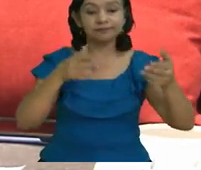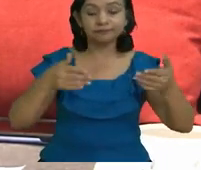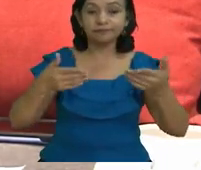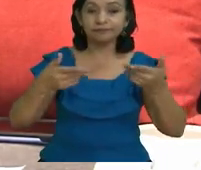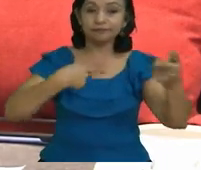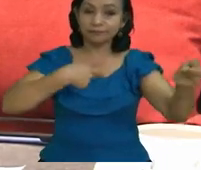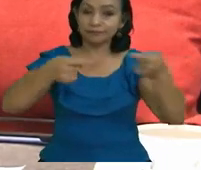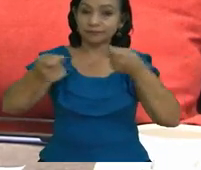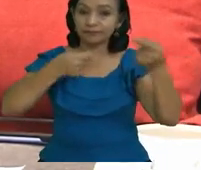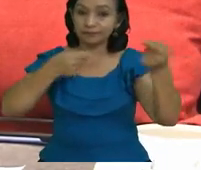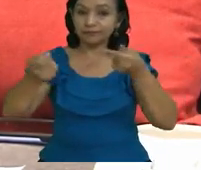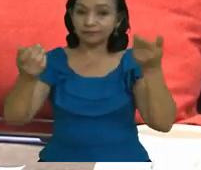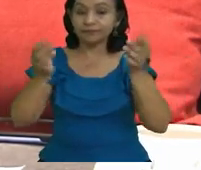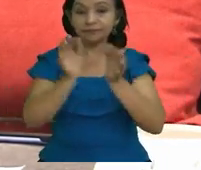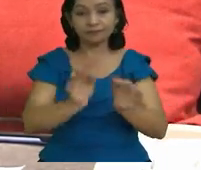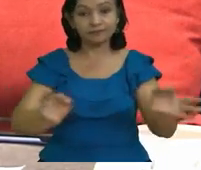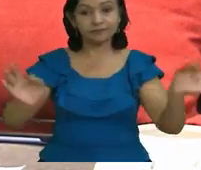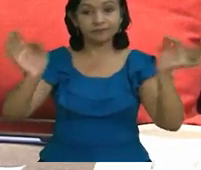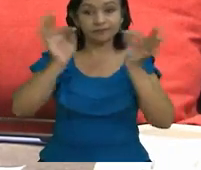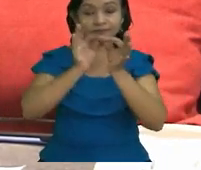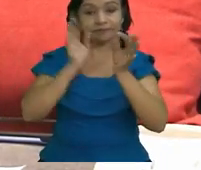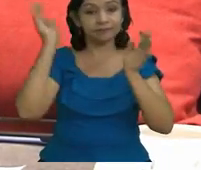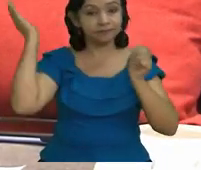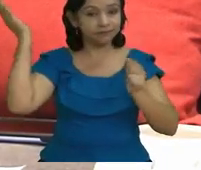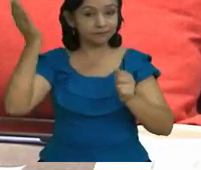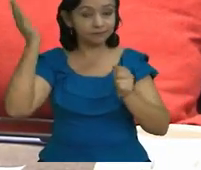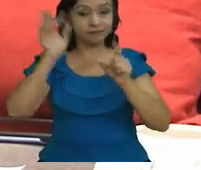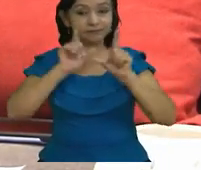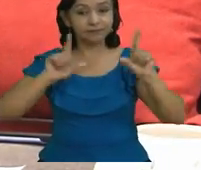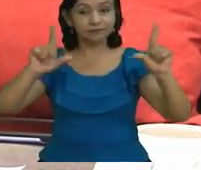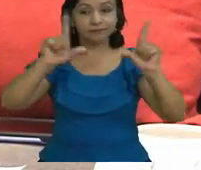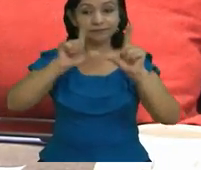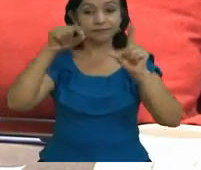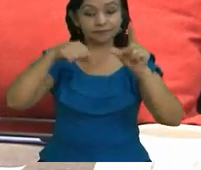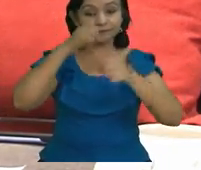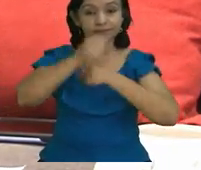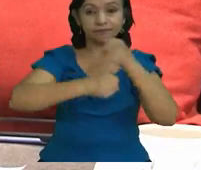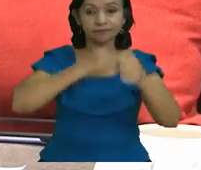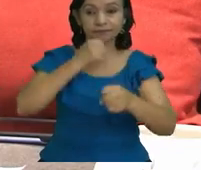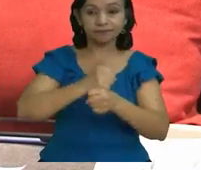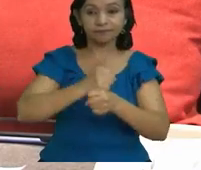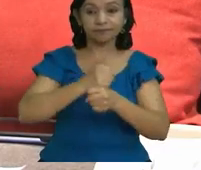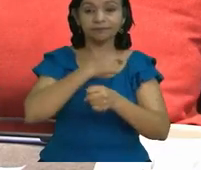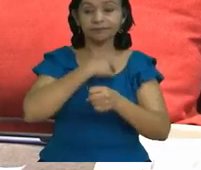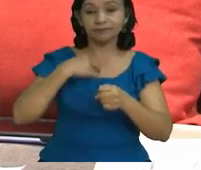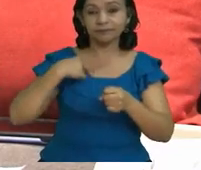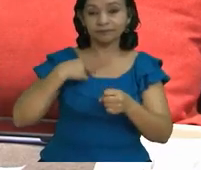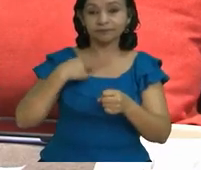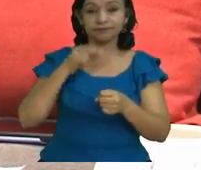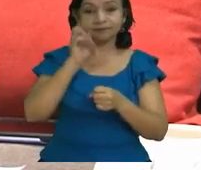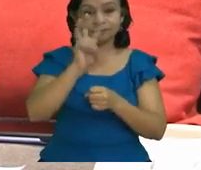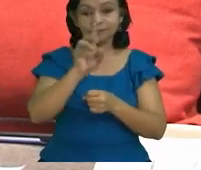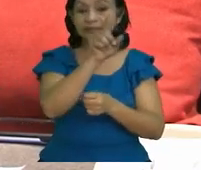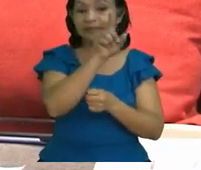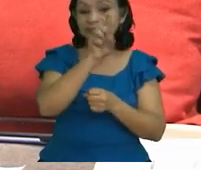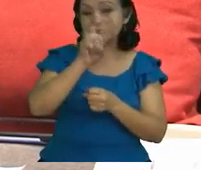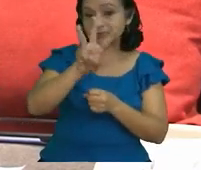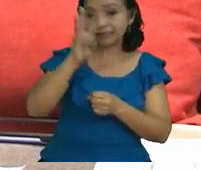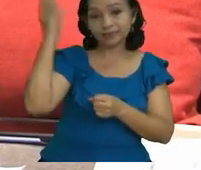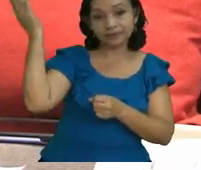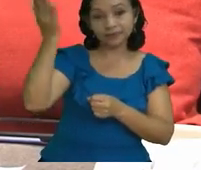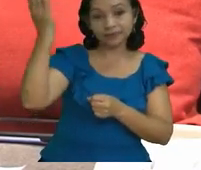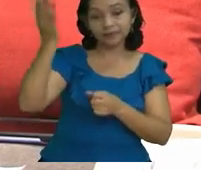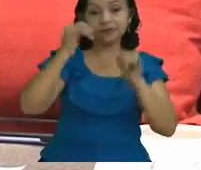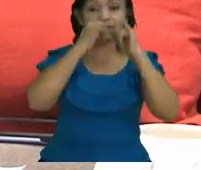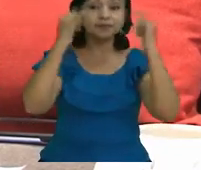que ha funcionado, que también funciona muchísimo en los congresos, que es otro espacio que vamos a hacer. Este año tenemos programado realizar 13 congresos